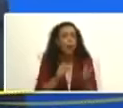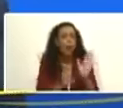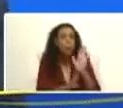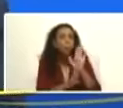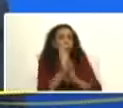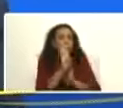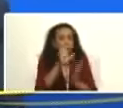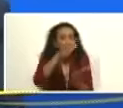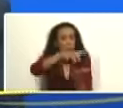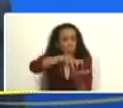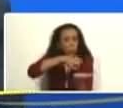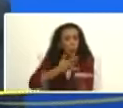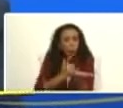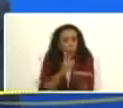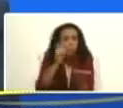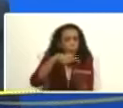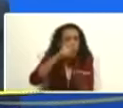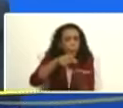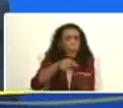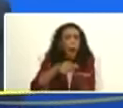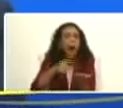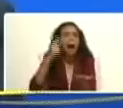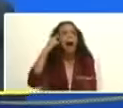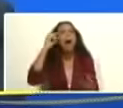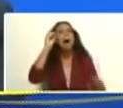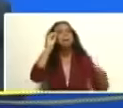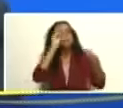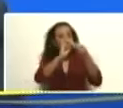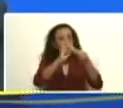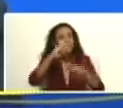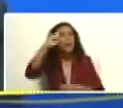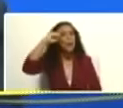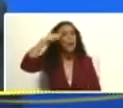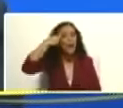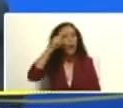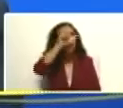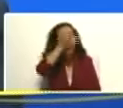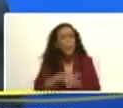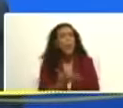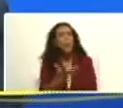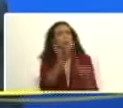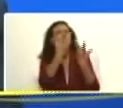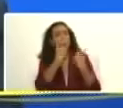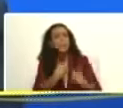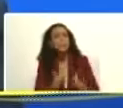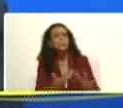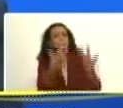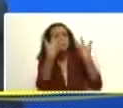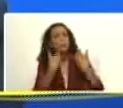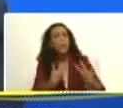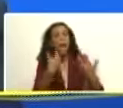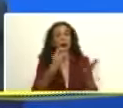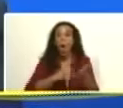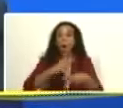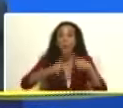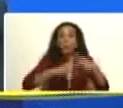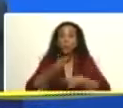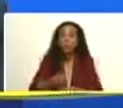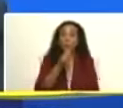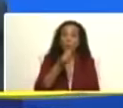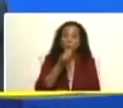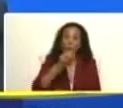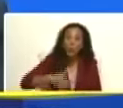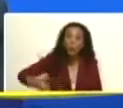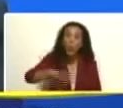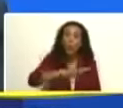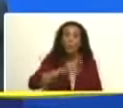crecimiento agrícola, y cuando veo estos datos me acuerdo mucho de él, de que estemos produciendo alimentos para